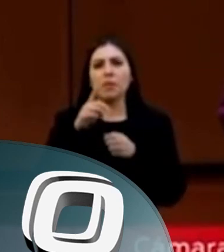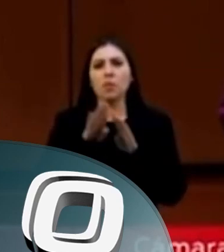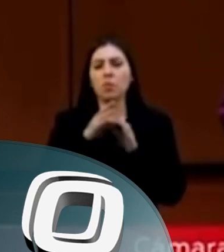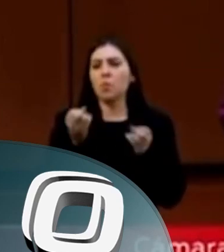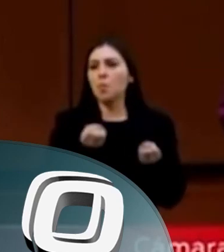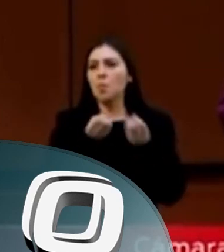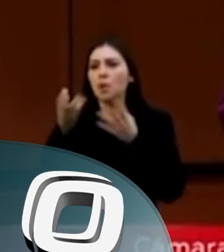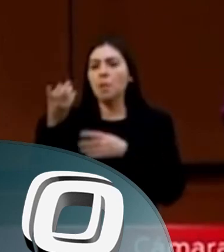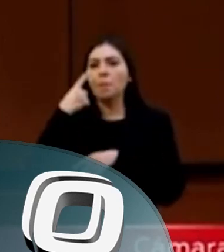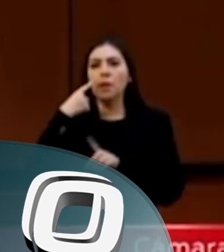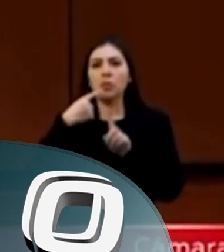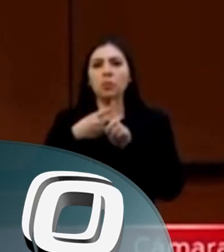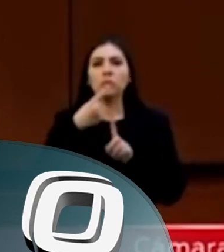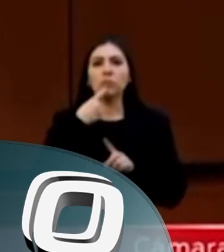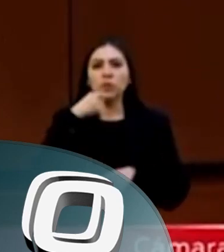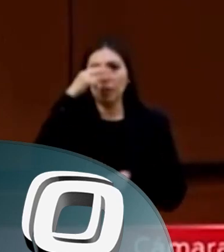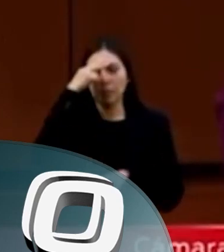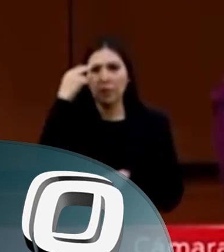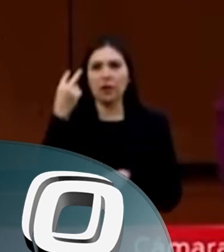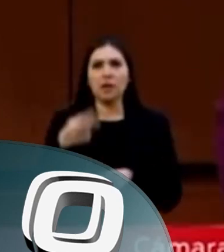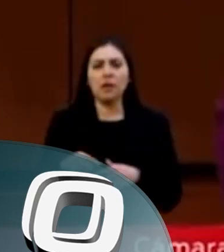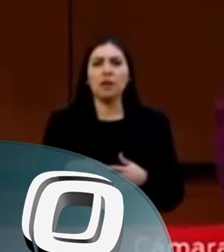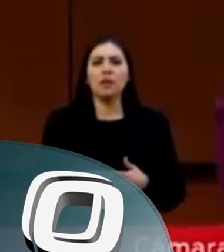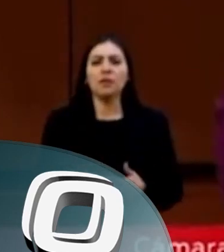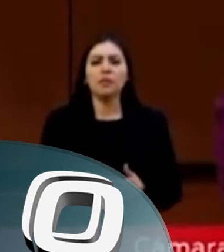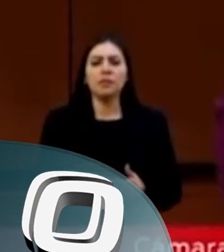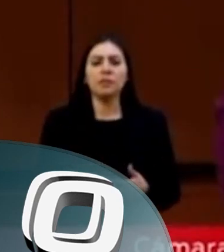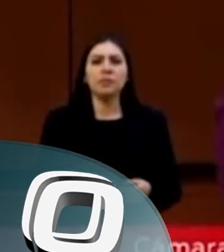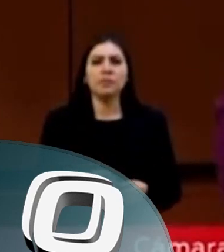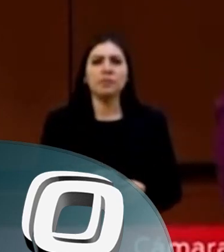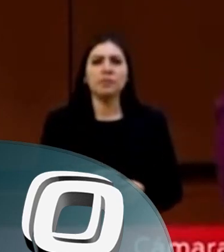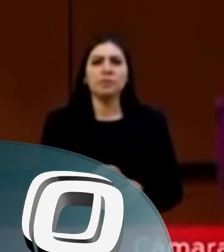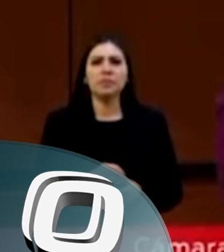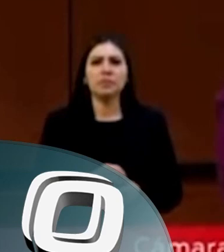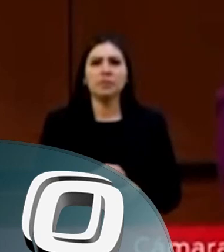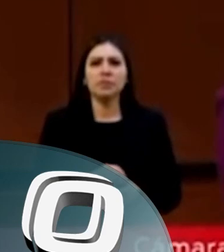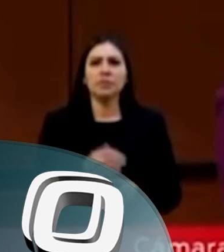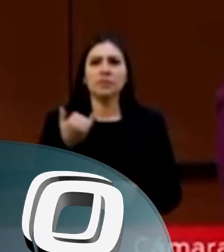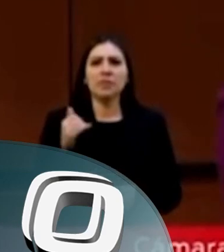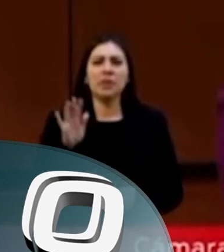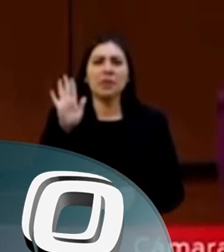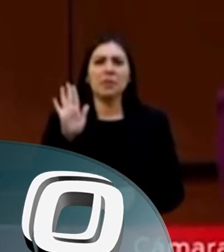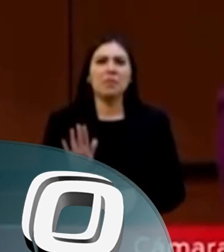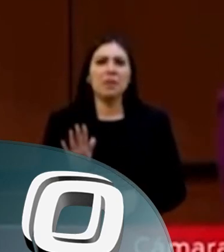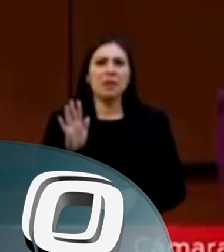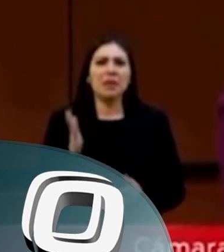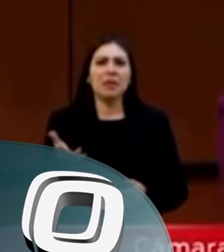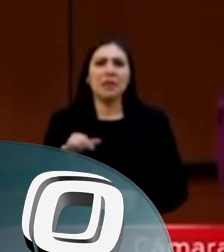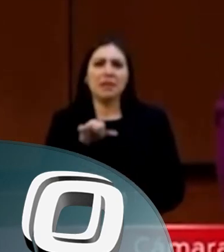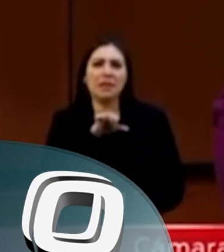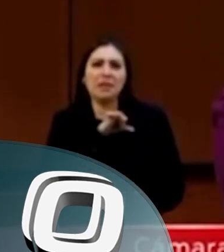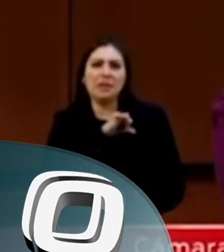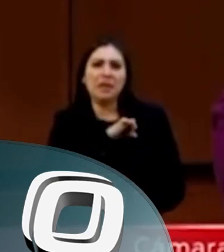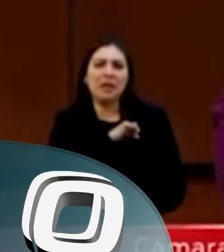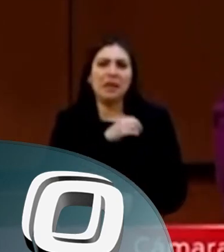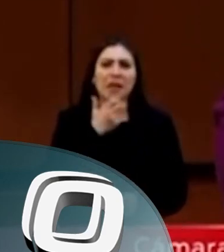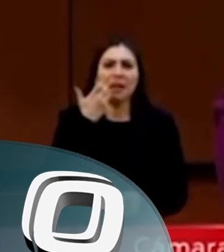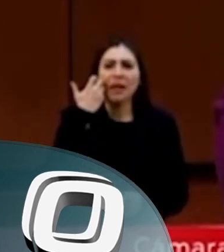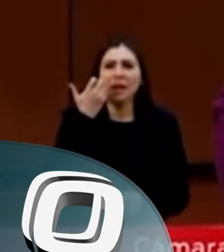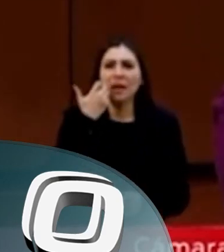Roja Mexicana. Y al parecer, la mezquindad, la avaricia,